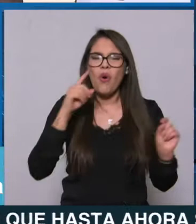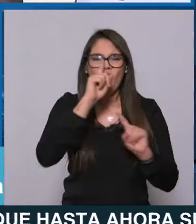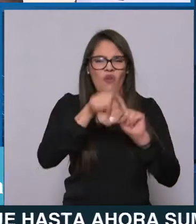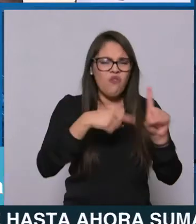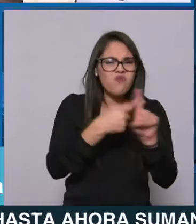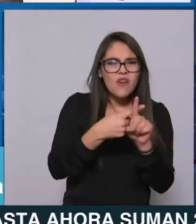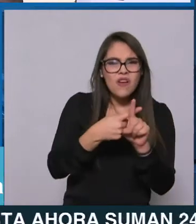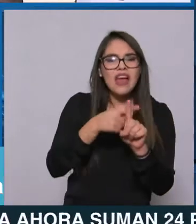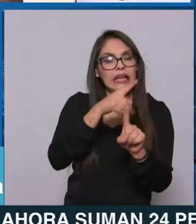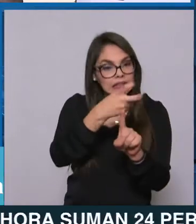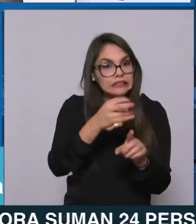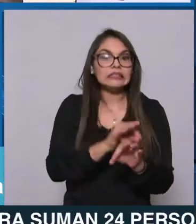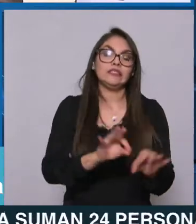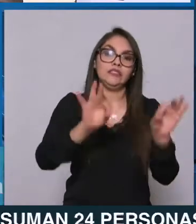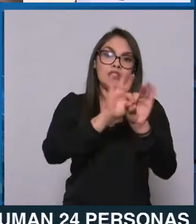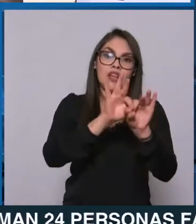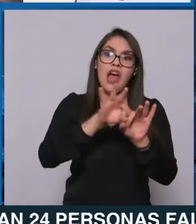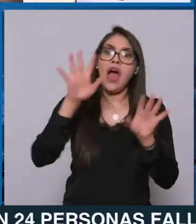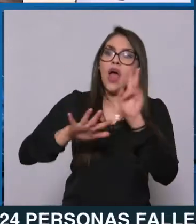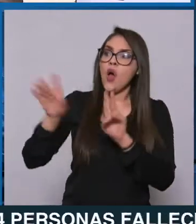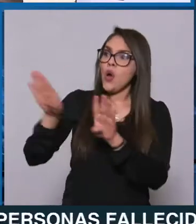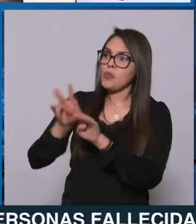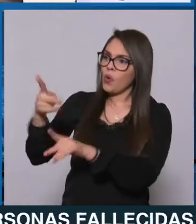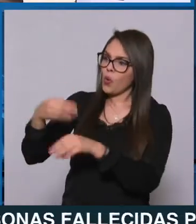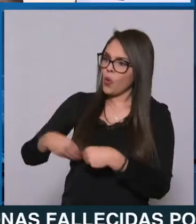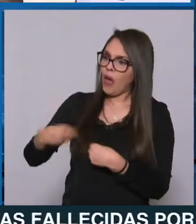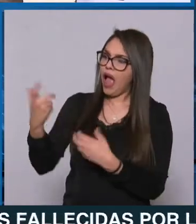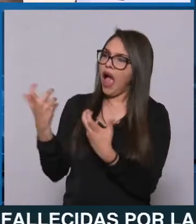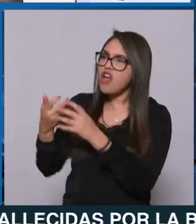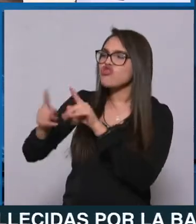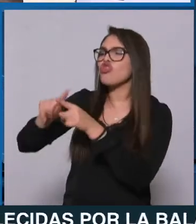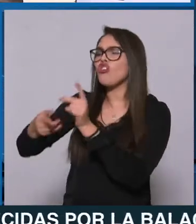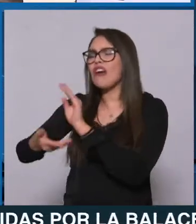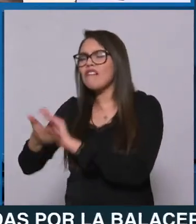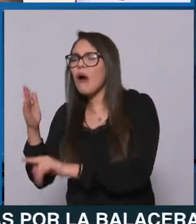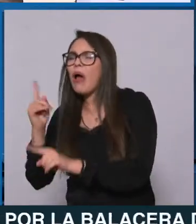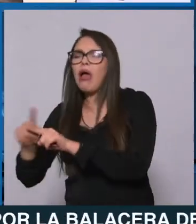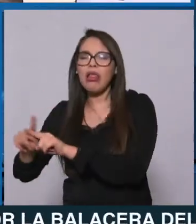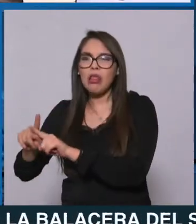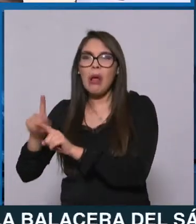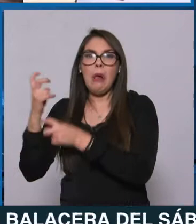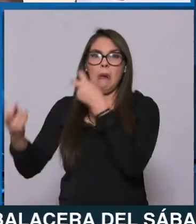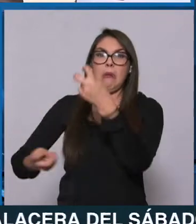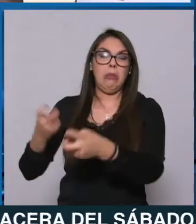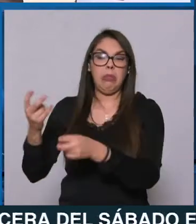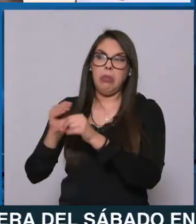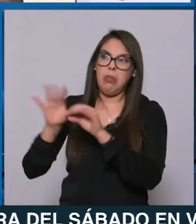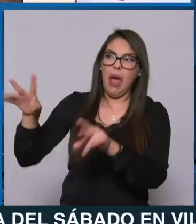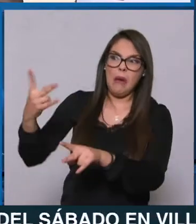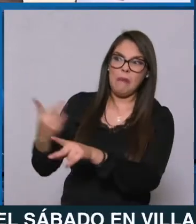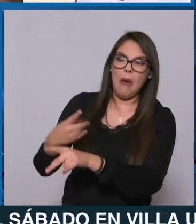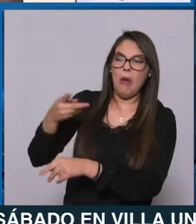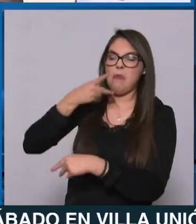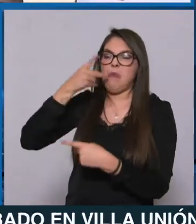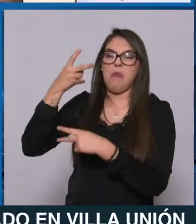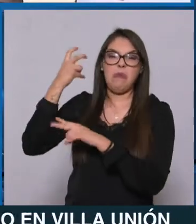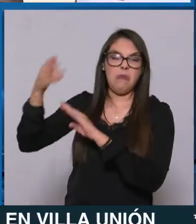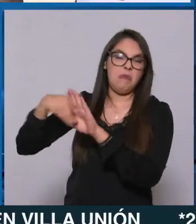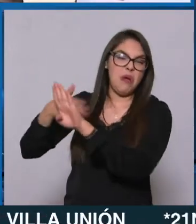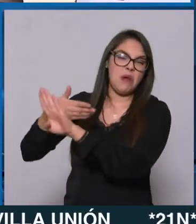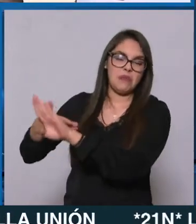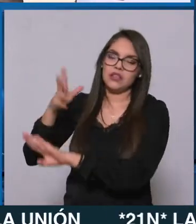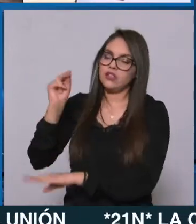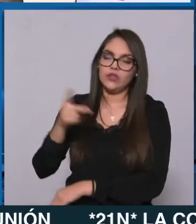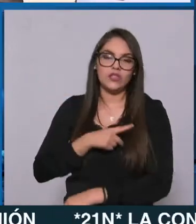no en moralizar la vida de las mujeres. Eso es desviar el foco de atención de la problemática, que hasta este